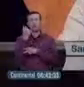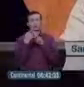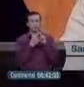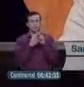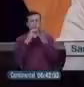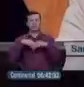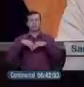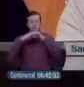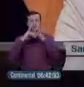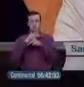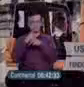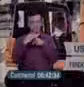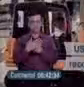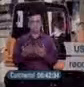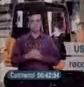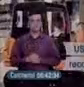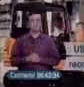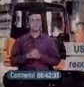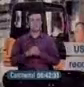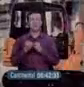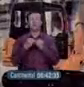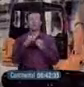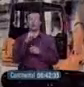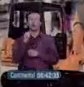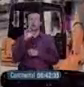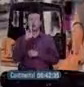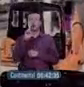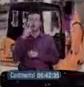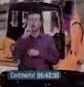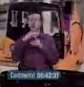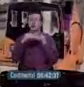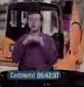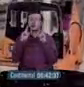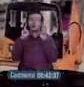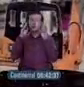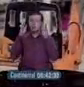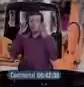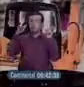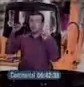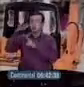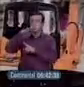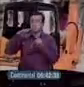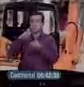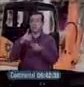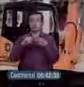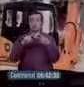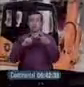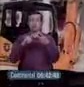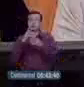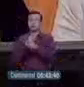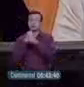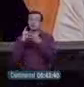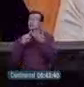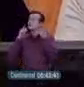poder reactivar el sector productivo. Y otros 81 millones de dólares para atender a medio ambiente, seguridad y atención a la